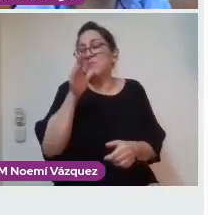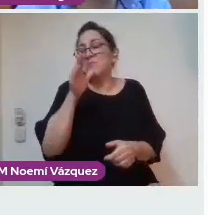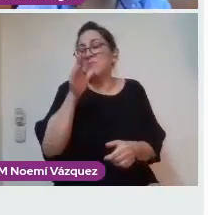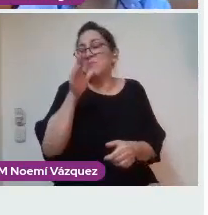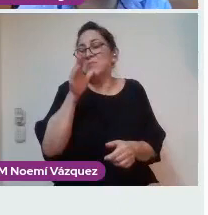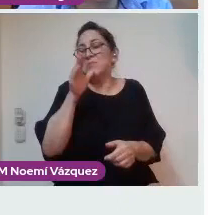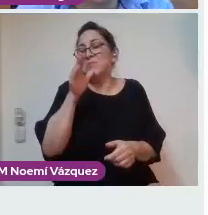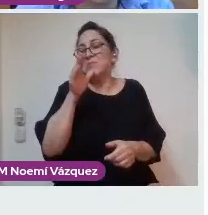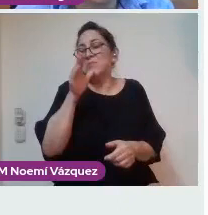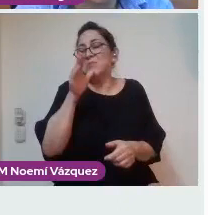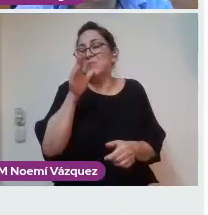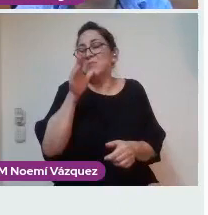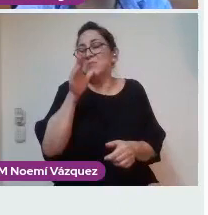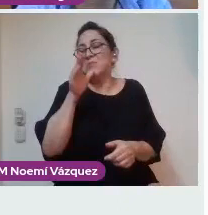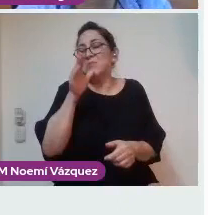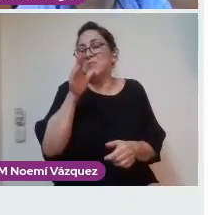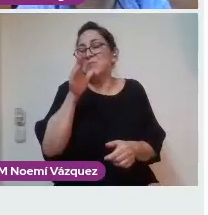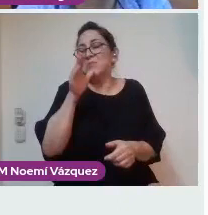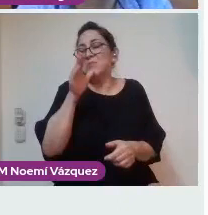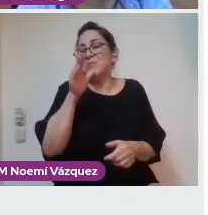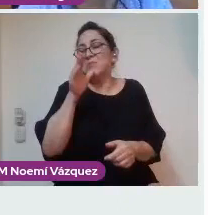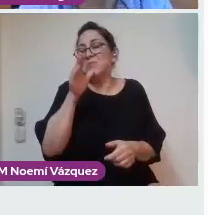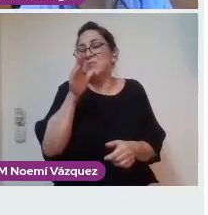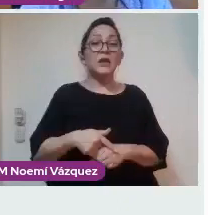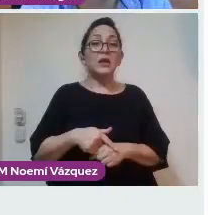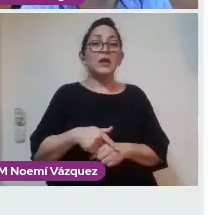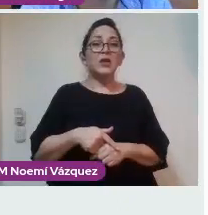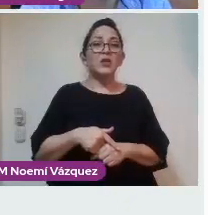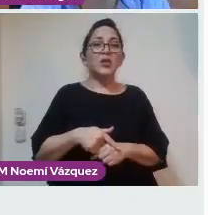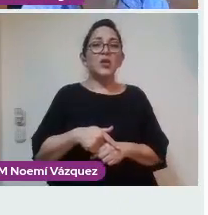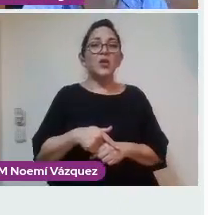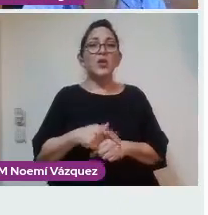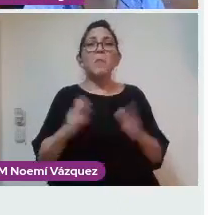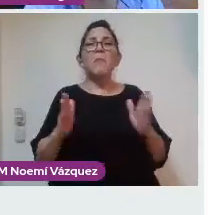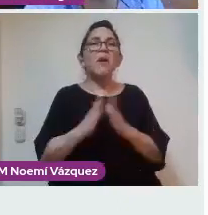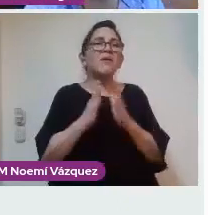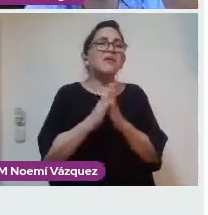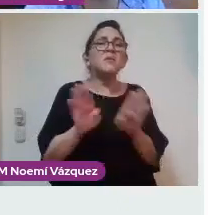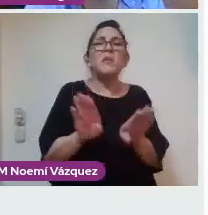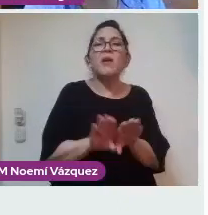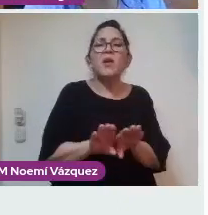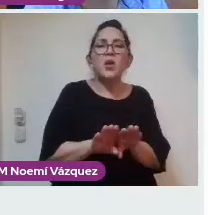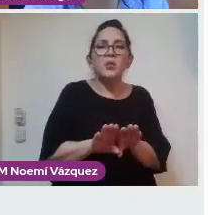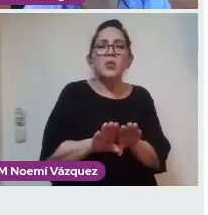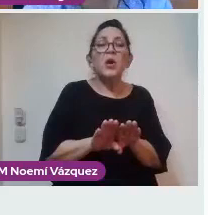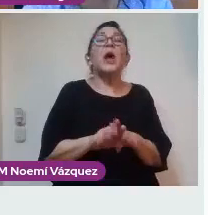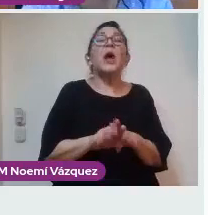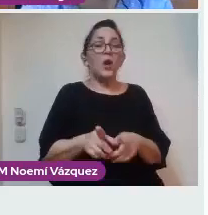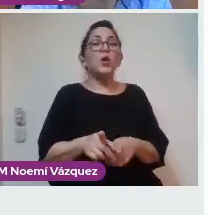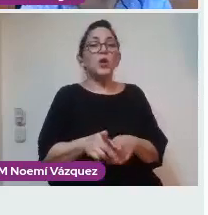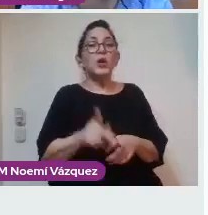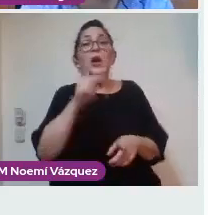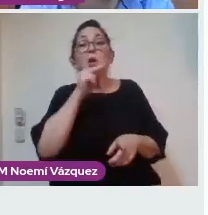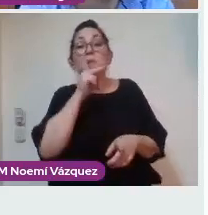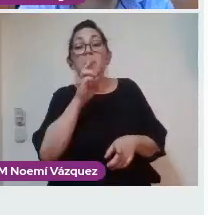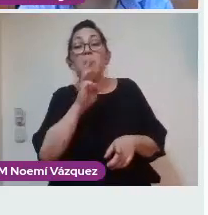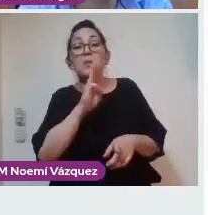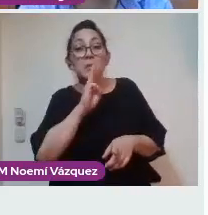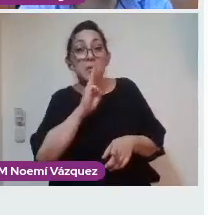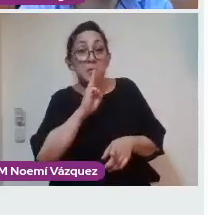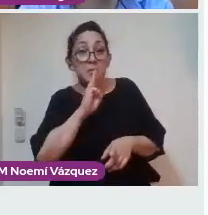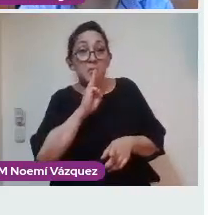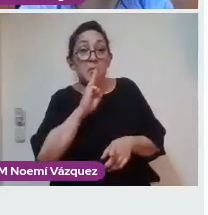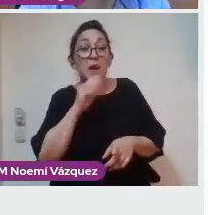Y bueno, dentro de estas acciones también está el que como padres podamos poner interés y apoyo